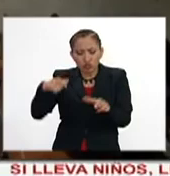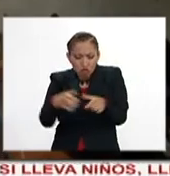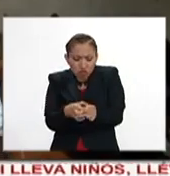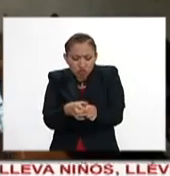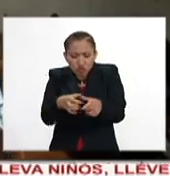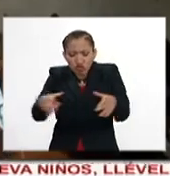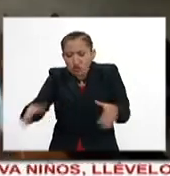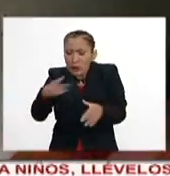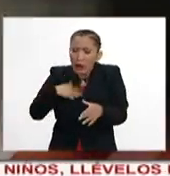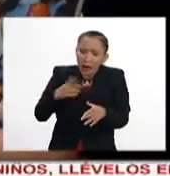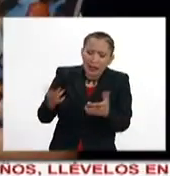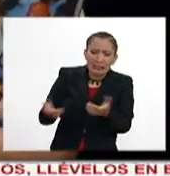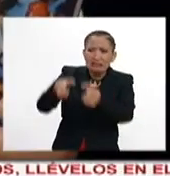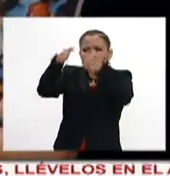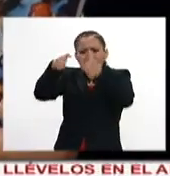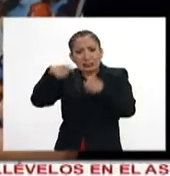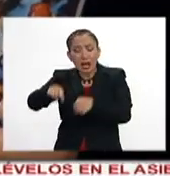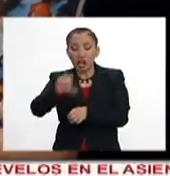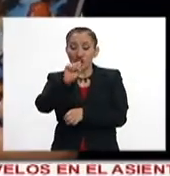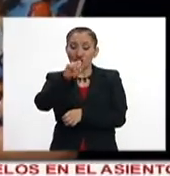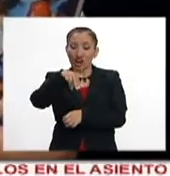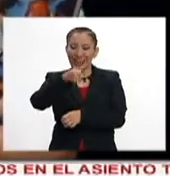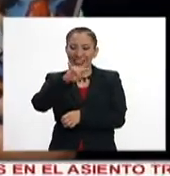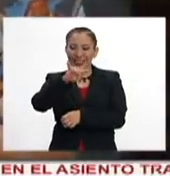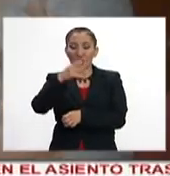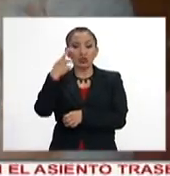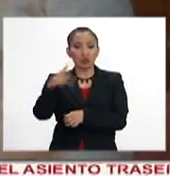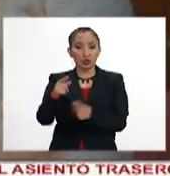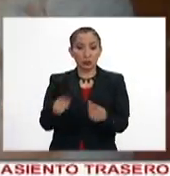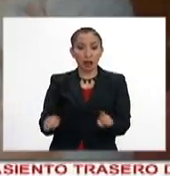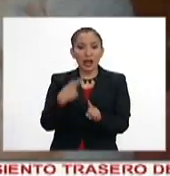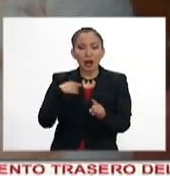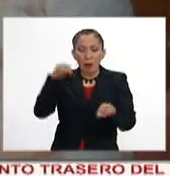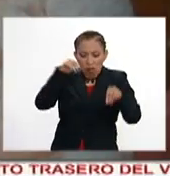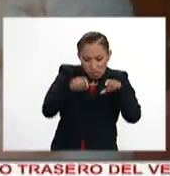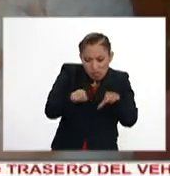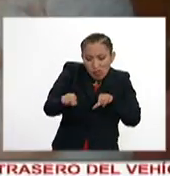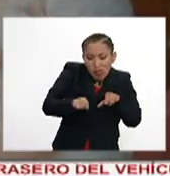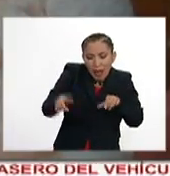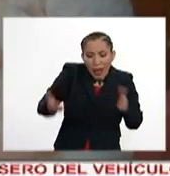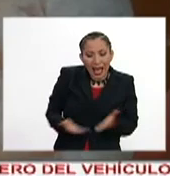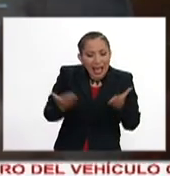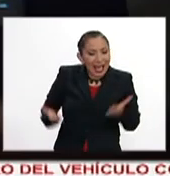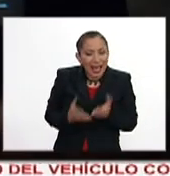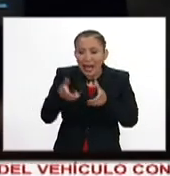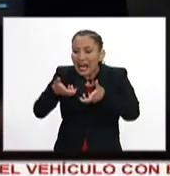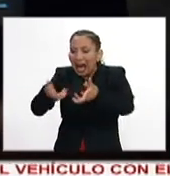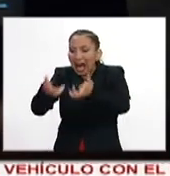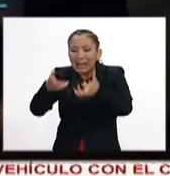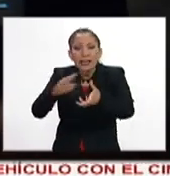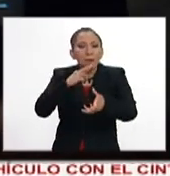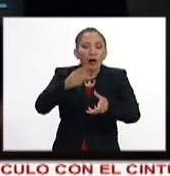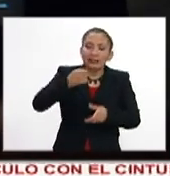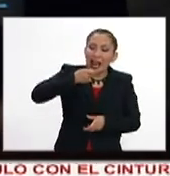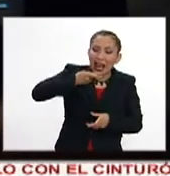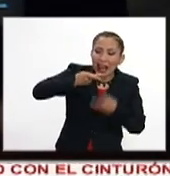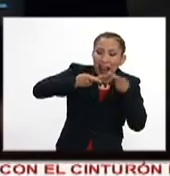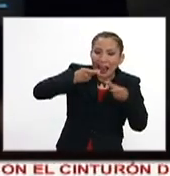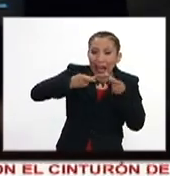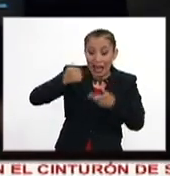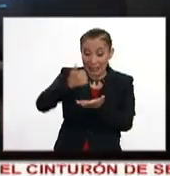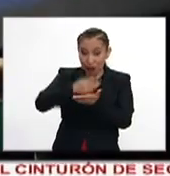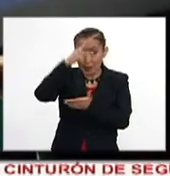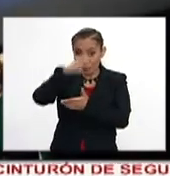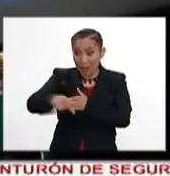las unidades habitacionales. El sonidero es un musicalizador, un mezclador que ameniza bailes callejeros con su voz y presencia. En la